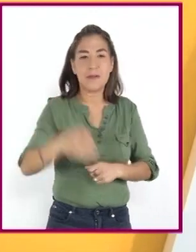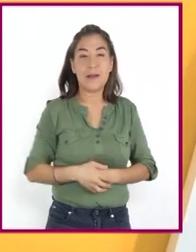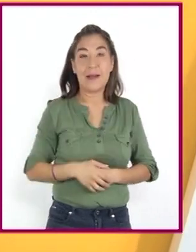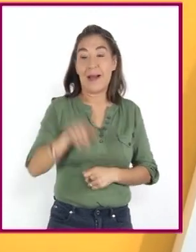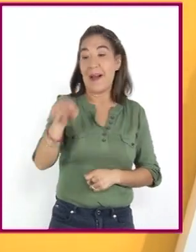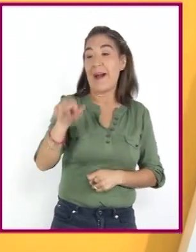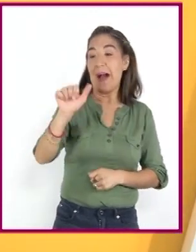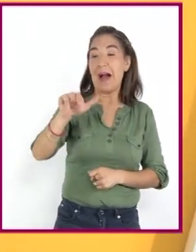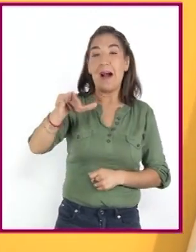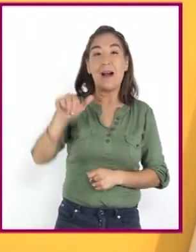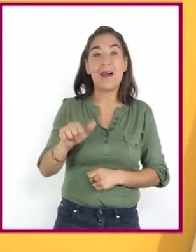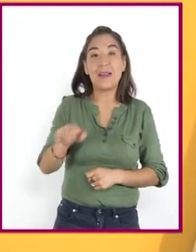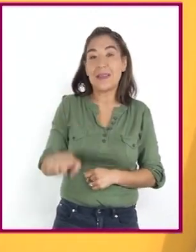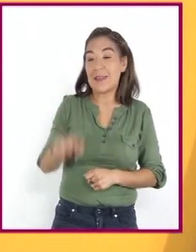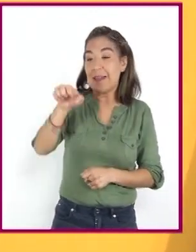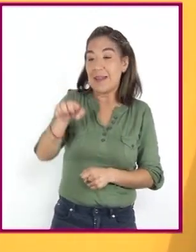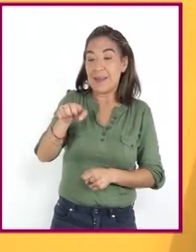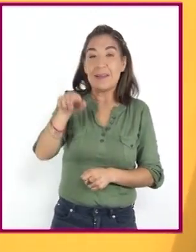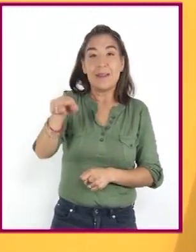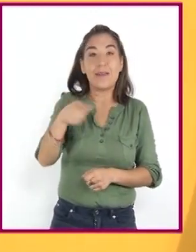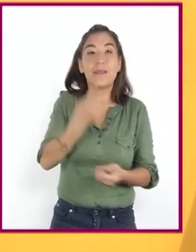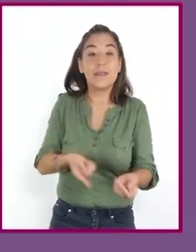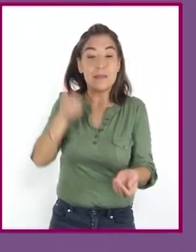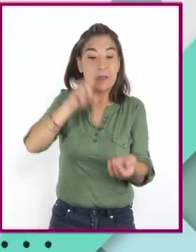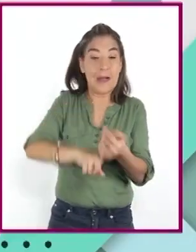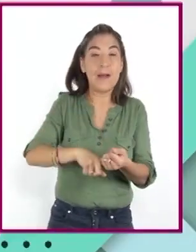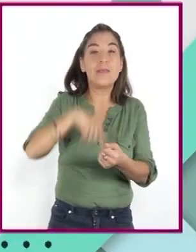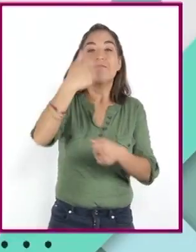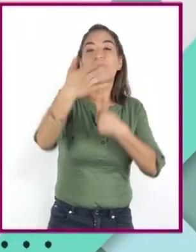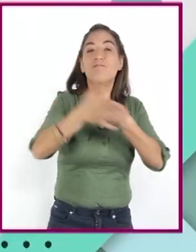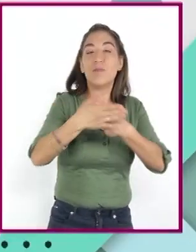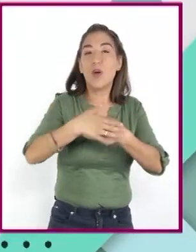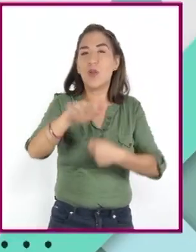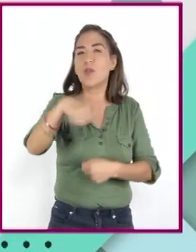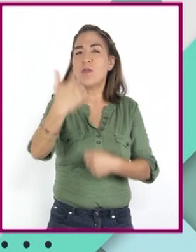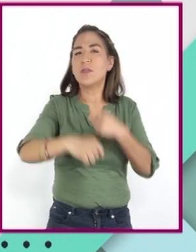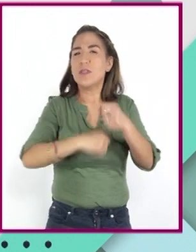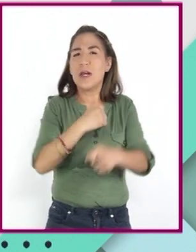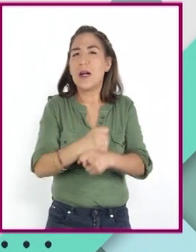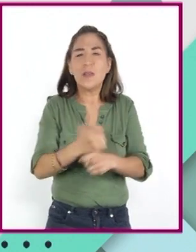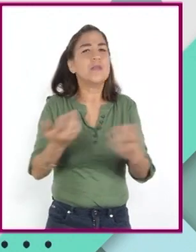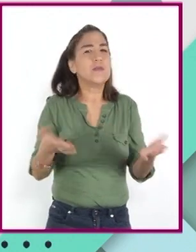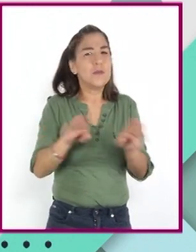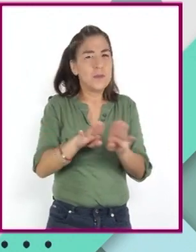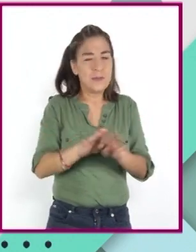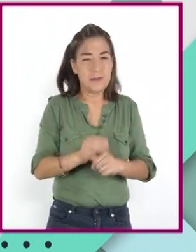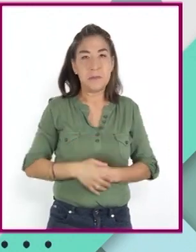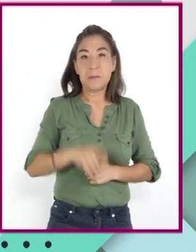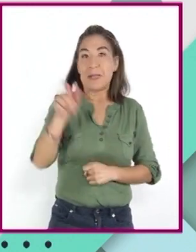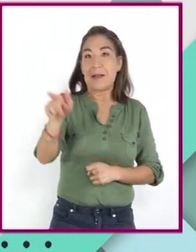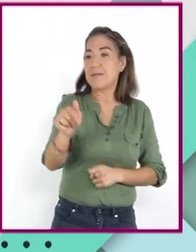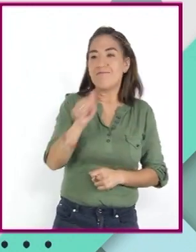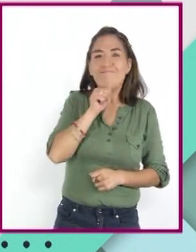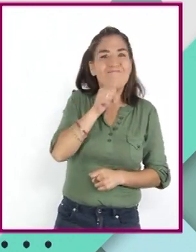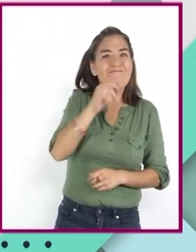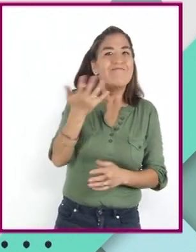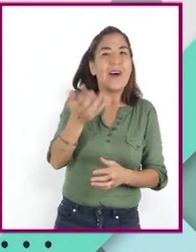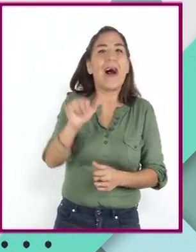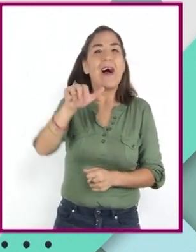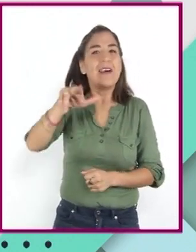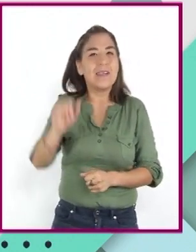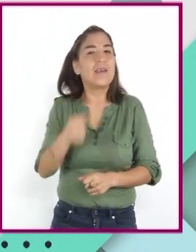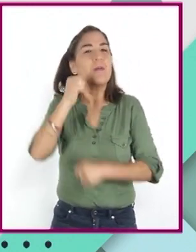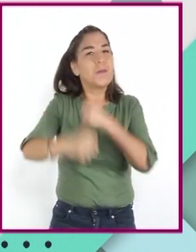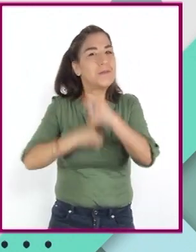Ana dentro de 12 años. Como desconocemos la edad de Ana, entonces